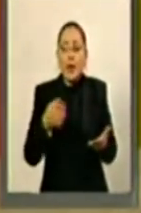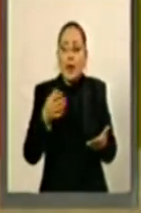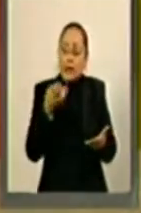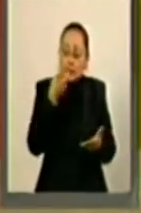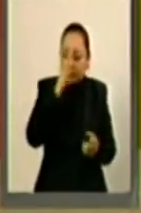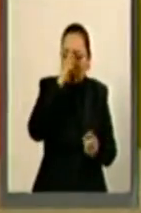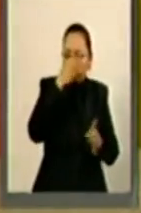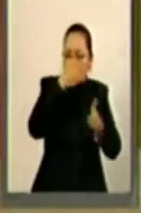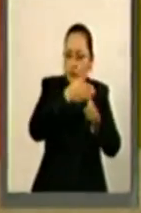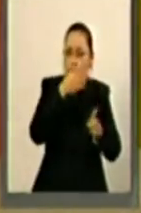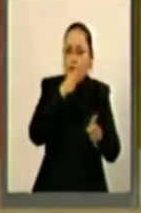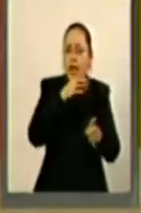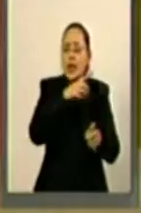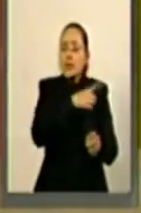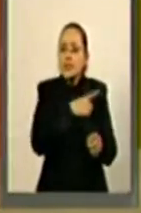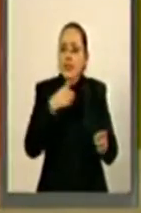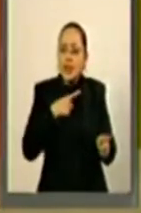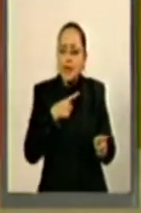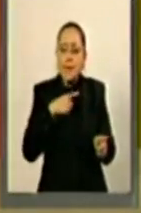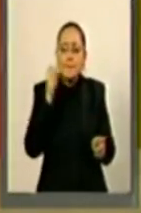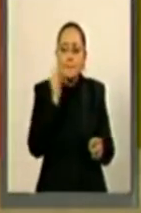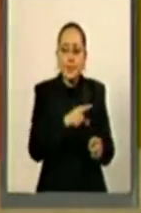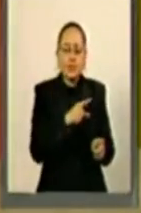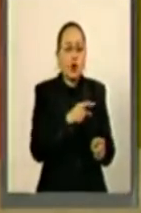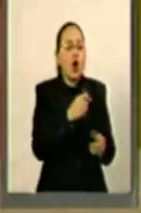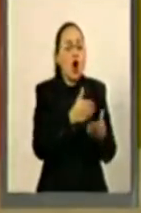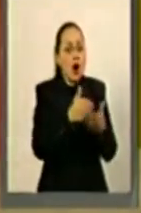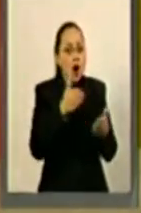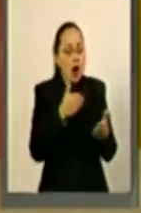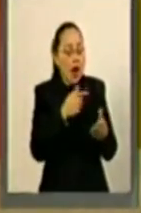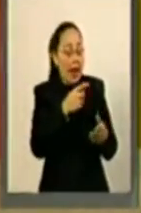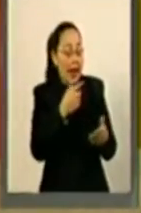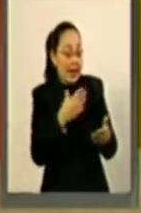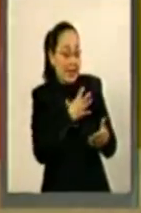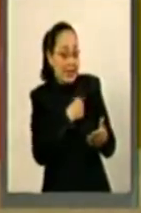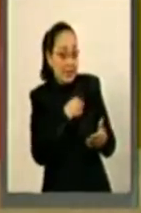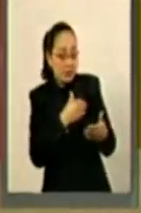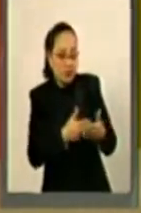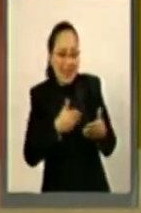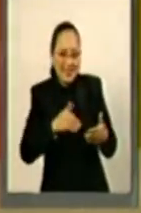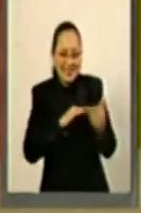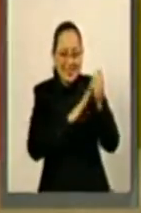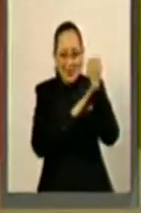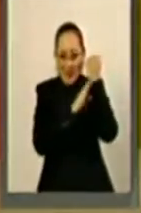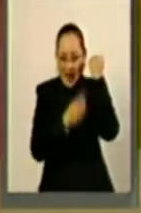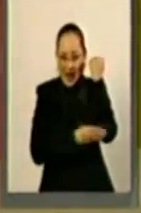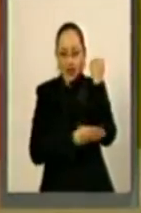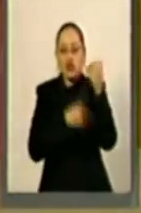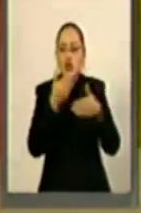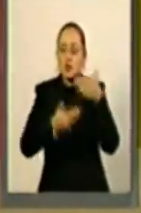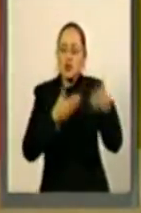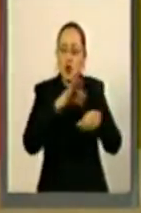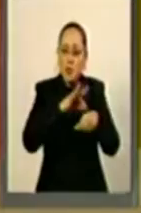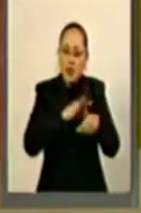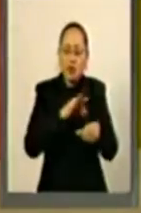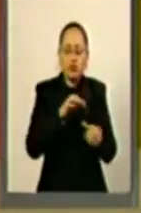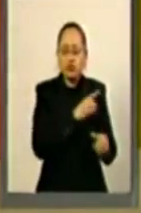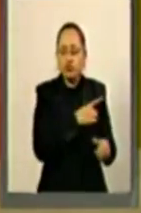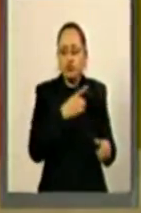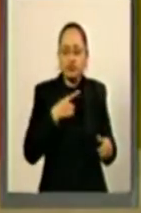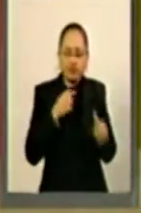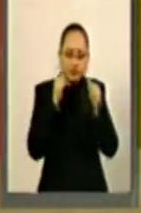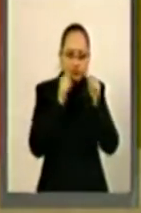sería que se proporcione tanto al nonato como a la madre el servicio médico, más aún